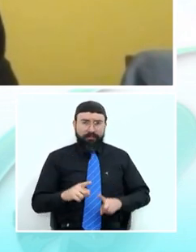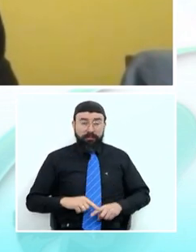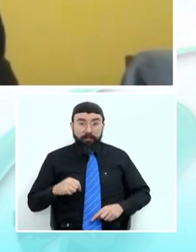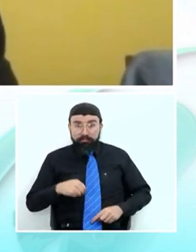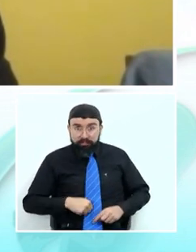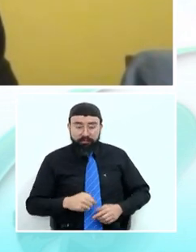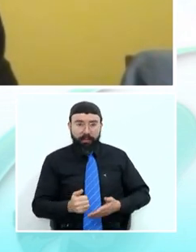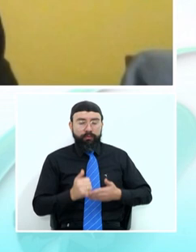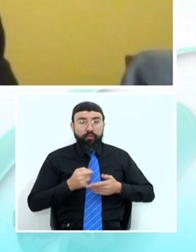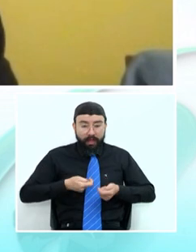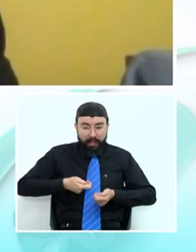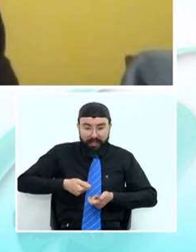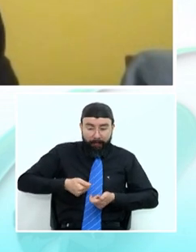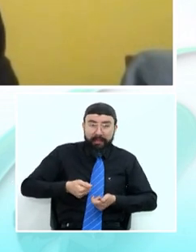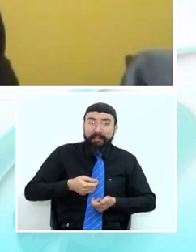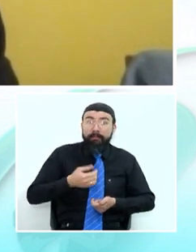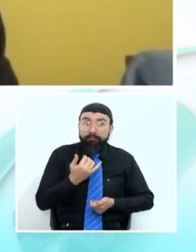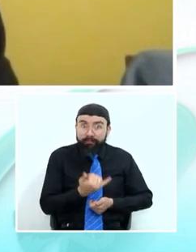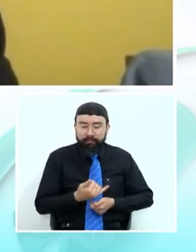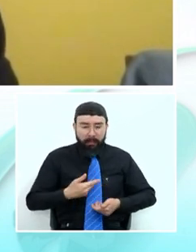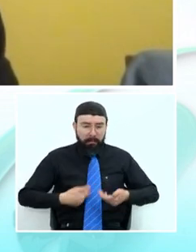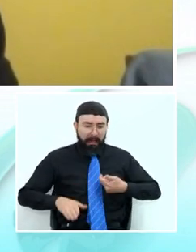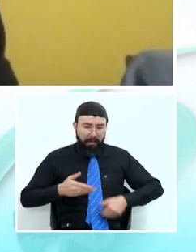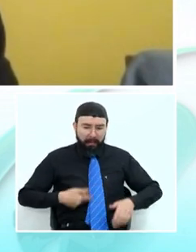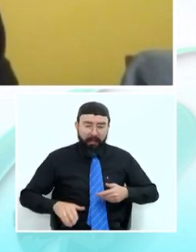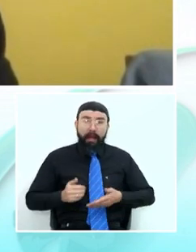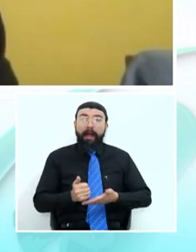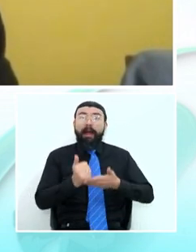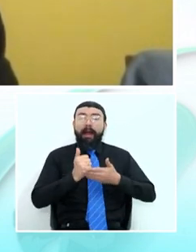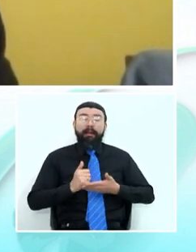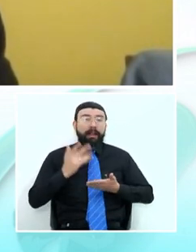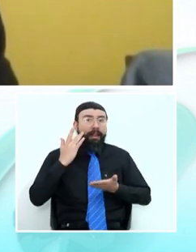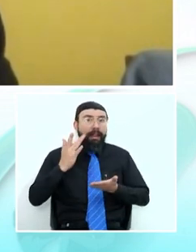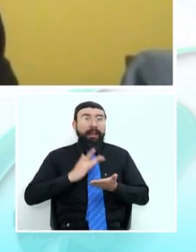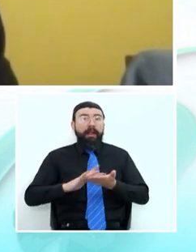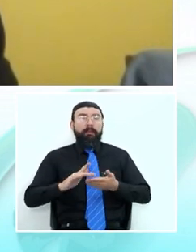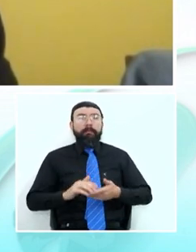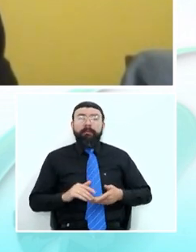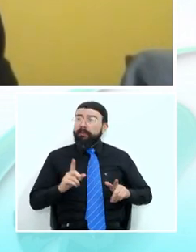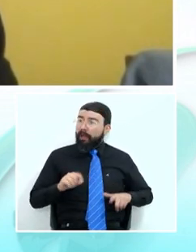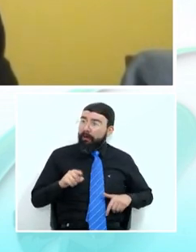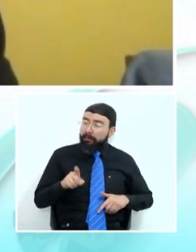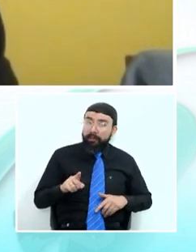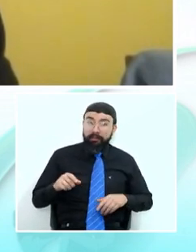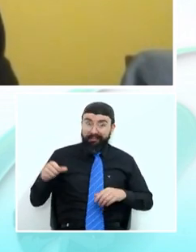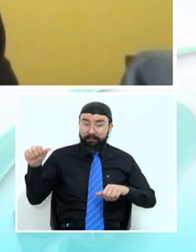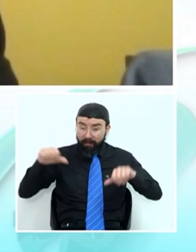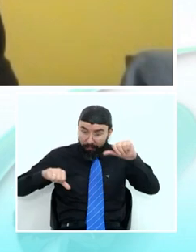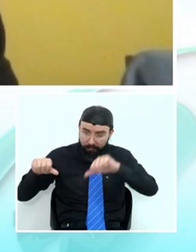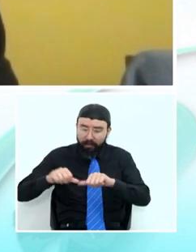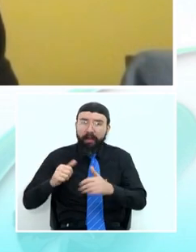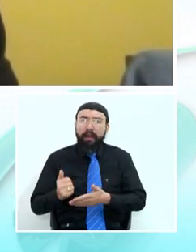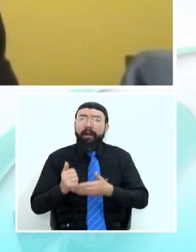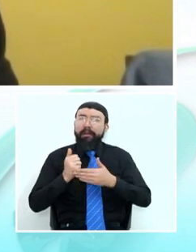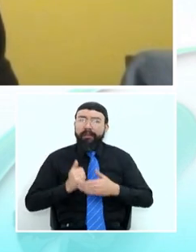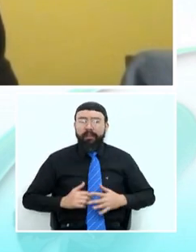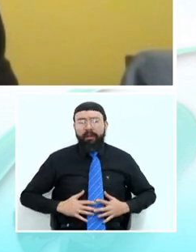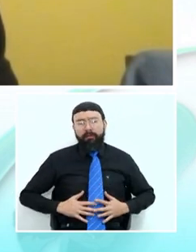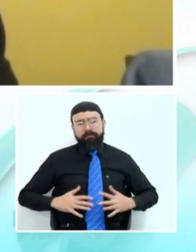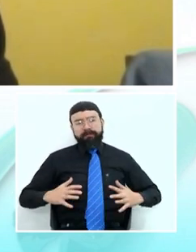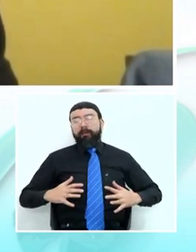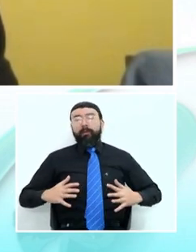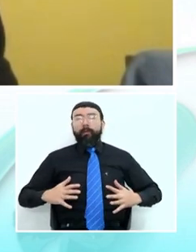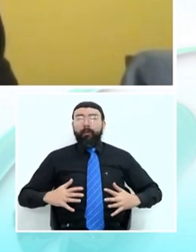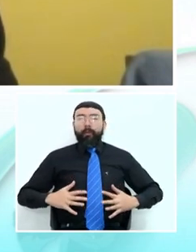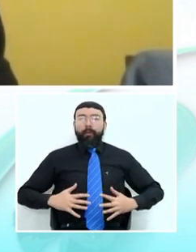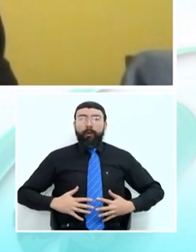desalojar con la semilla de la papaya, sino que tiene una sustancia que ayuda a desinflamar y a quitar la irritación del